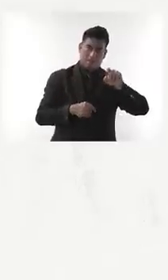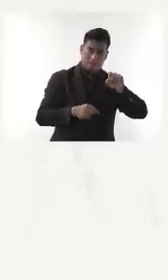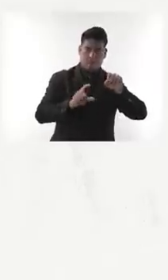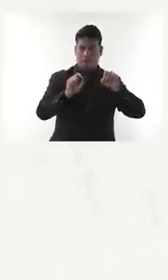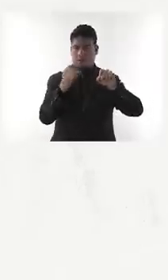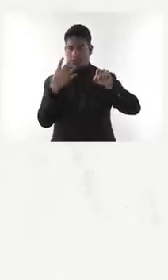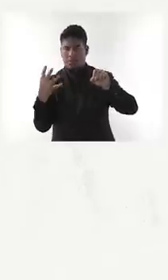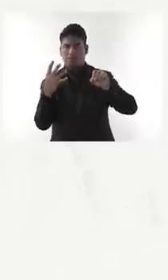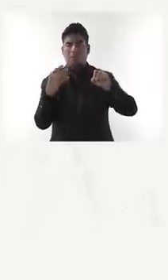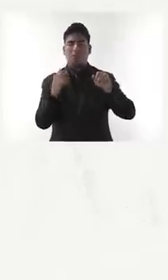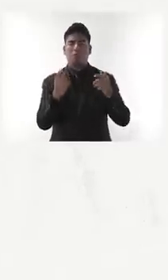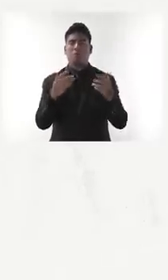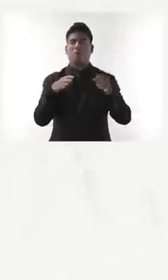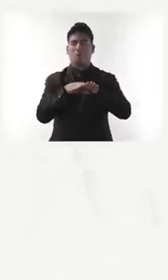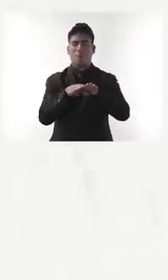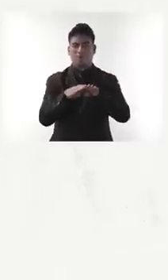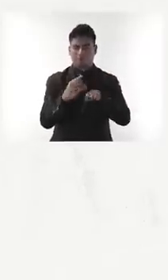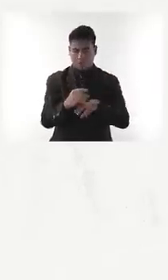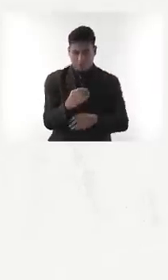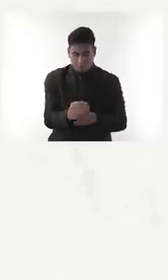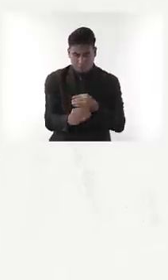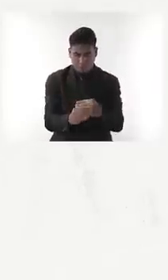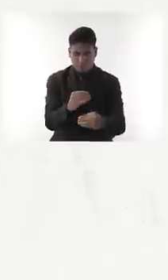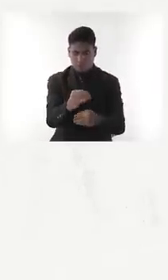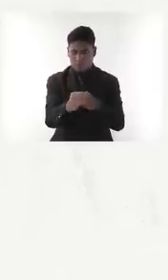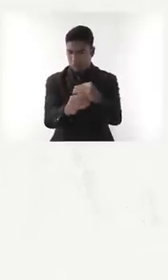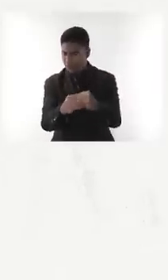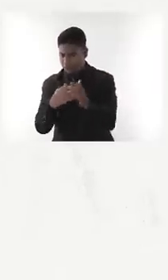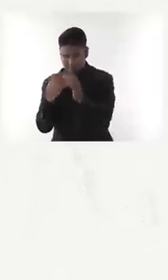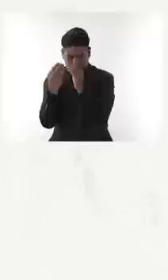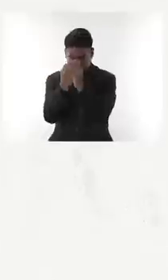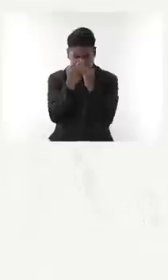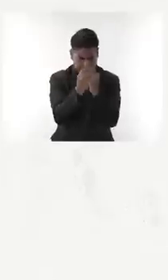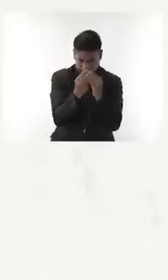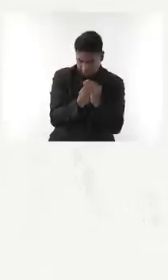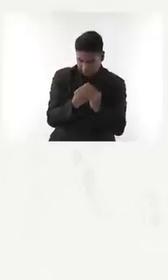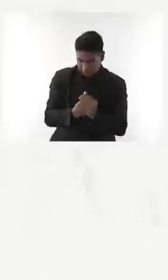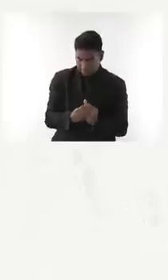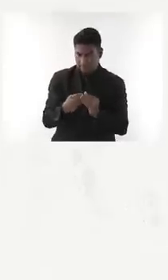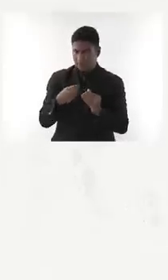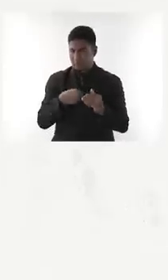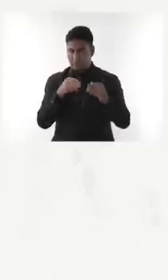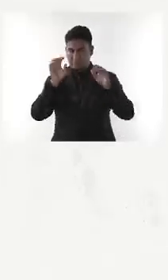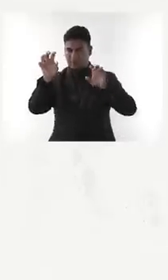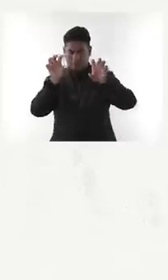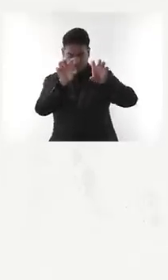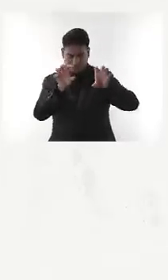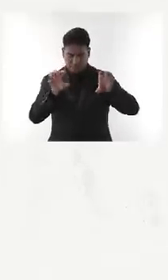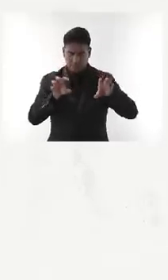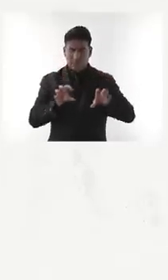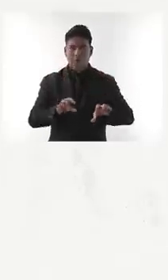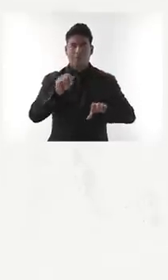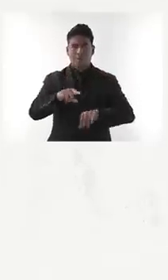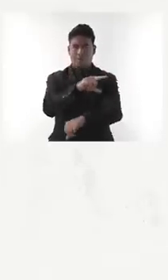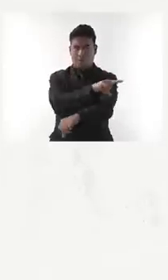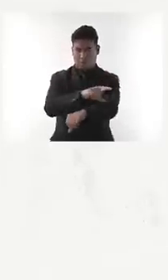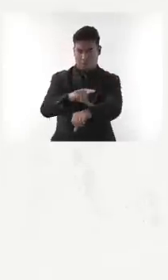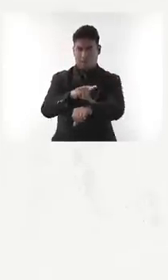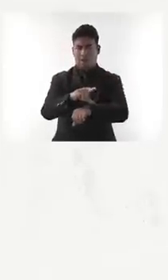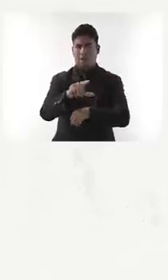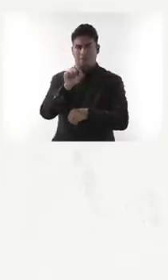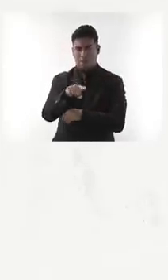de clasificación de nuestra Liga de Naciones de la CONCACAF.